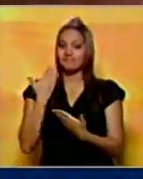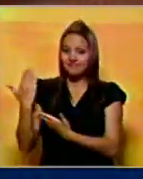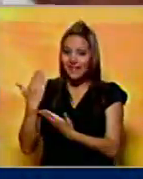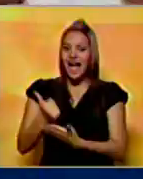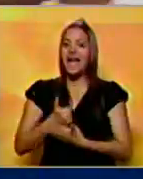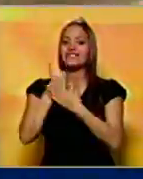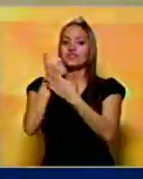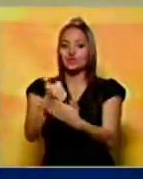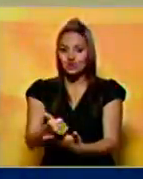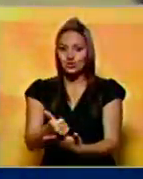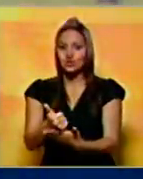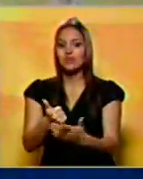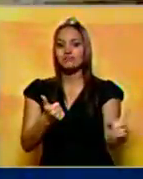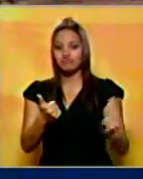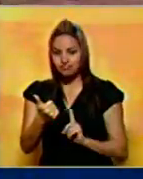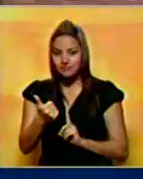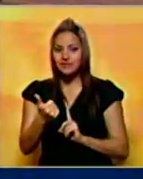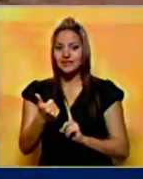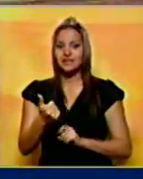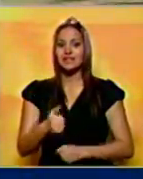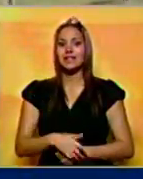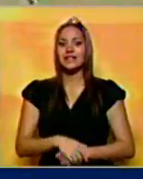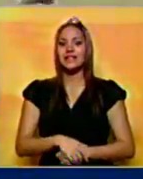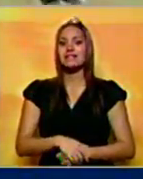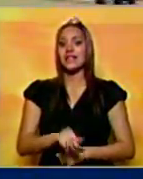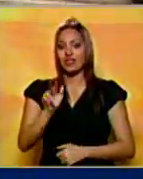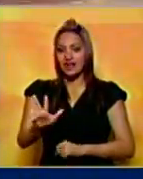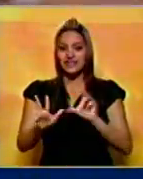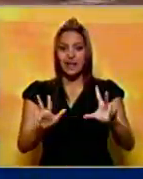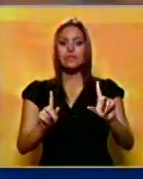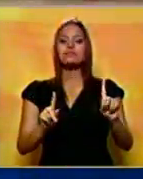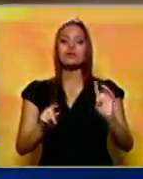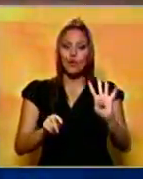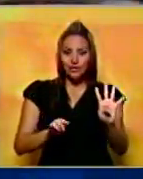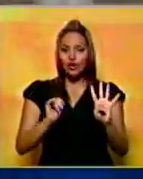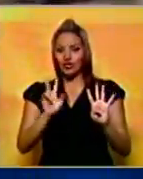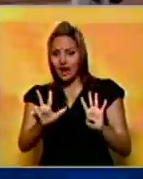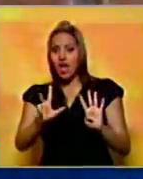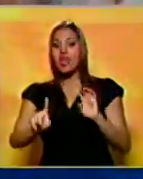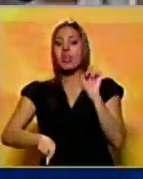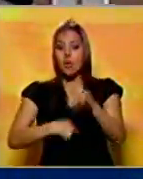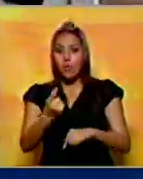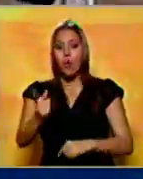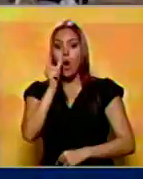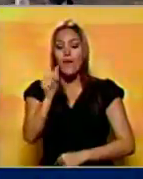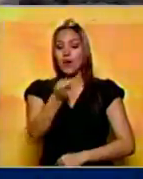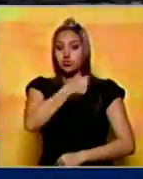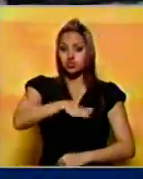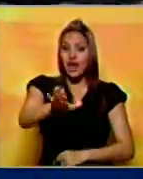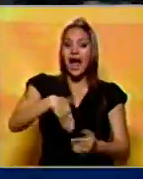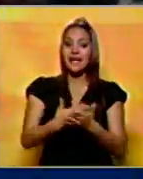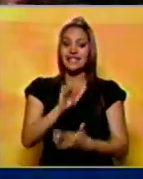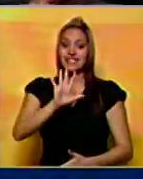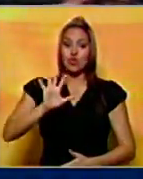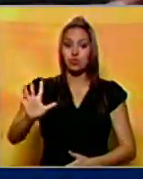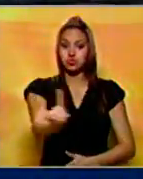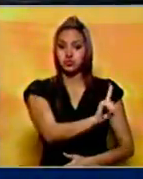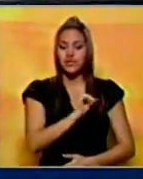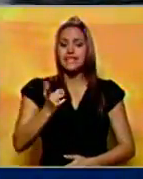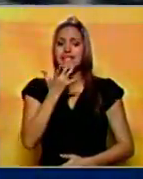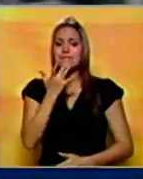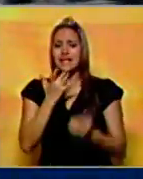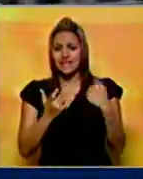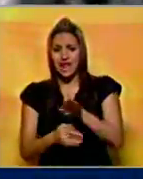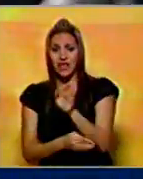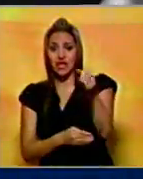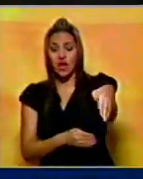remolcaba hasta el plato. Carlos Maldonado rompía el empate a 3. Luego, Darwin Pérez trajo la quinta anotación con un sencillo a la izquierda. Luis